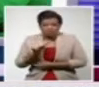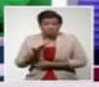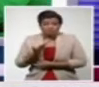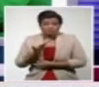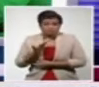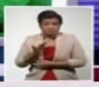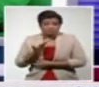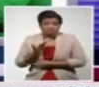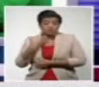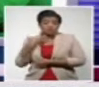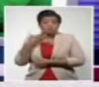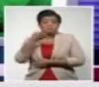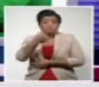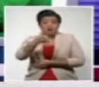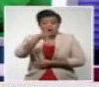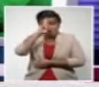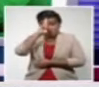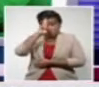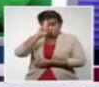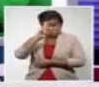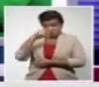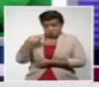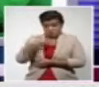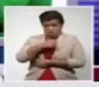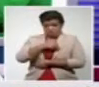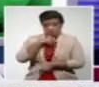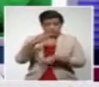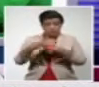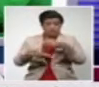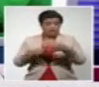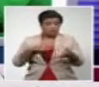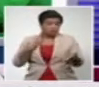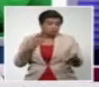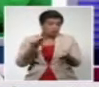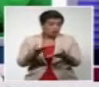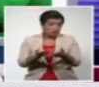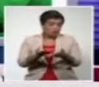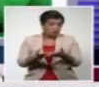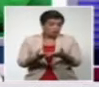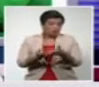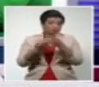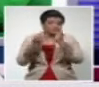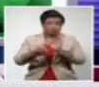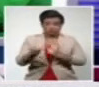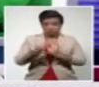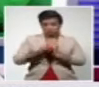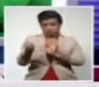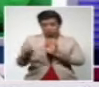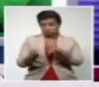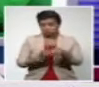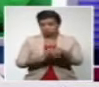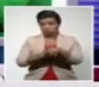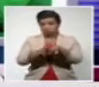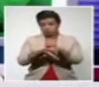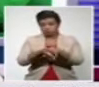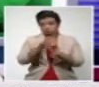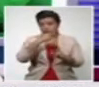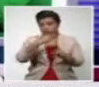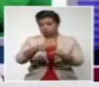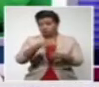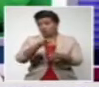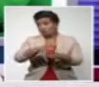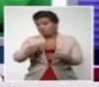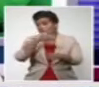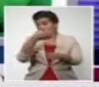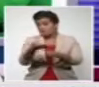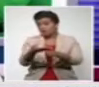acude al médico, se hace el diagnóstico, se confirma y después de una